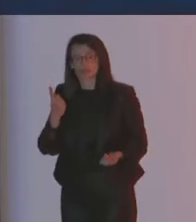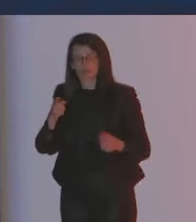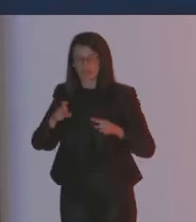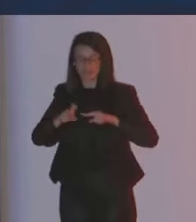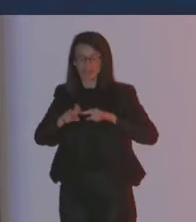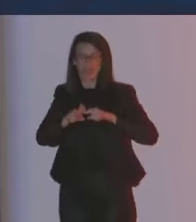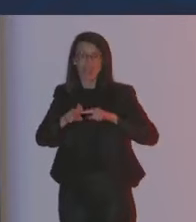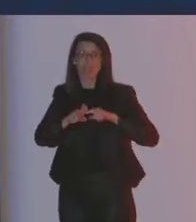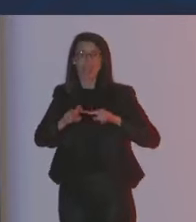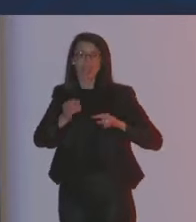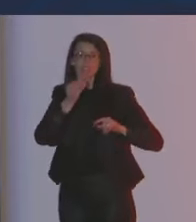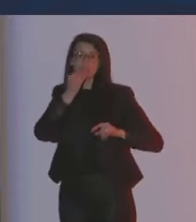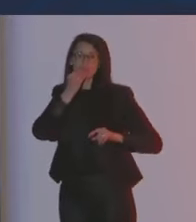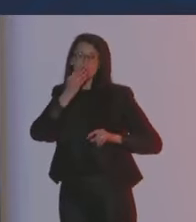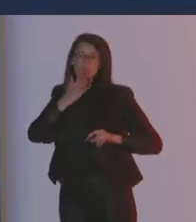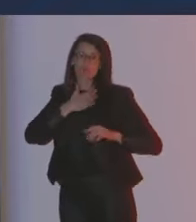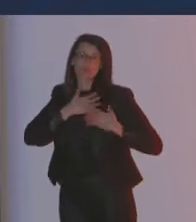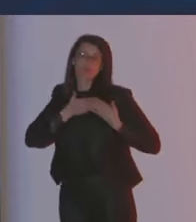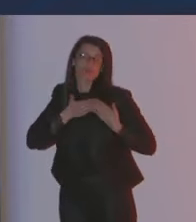carácter voluntario.